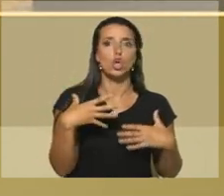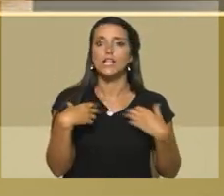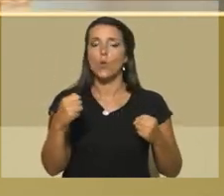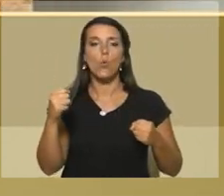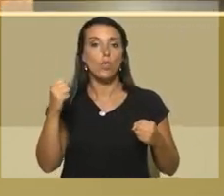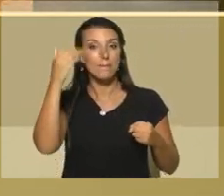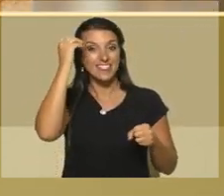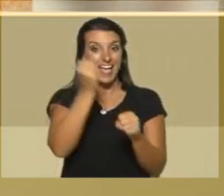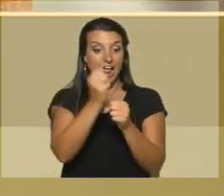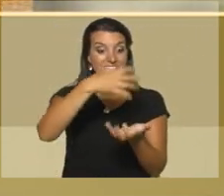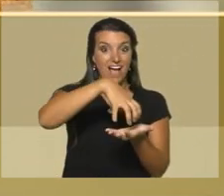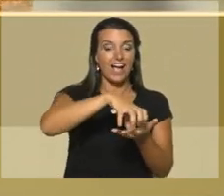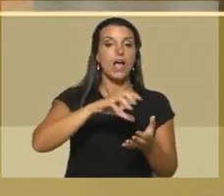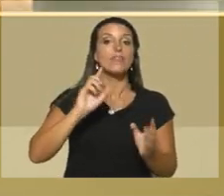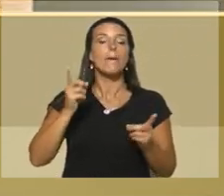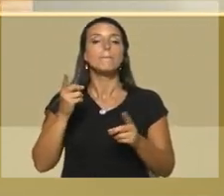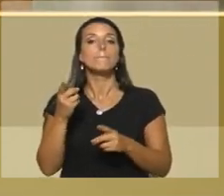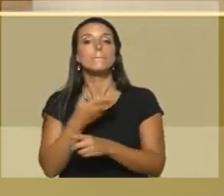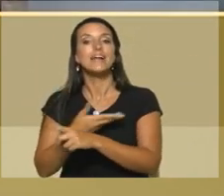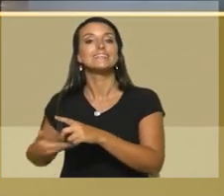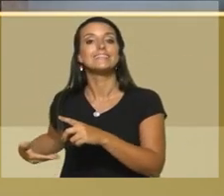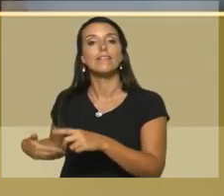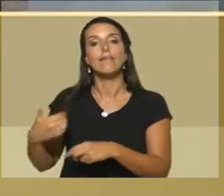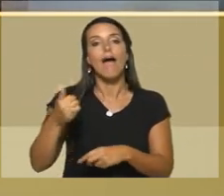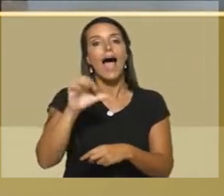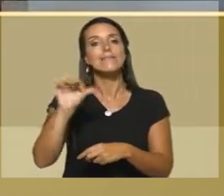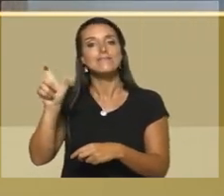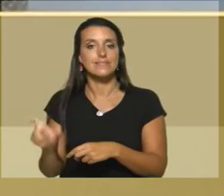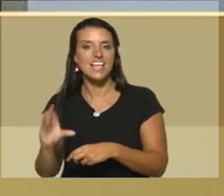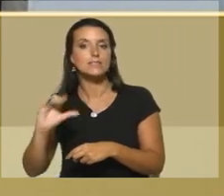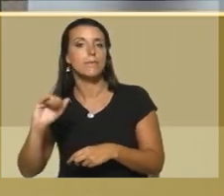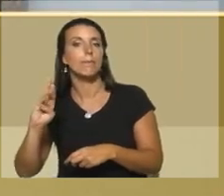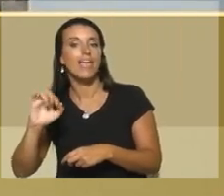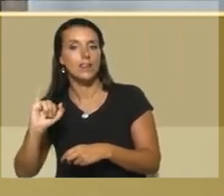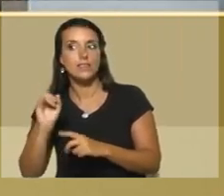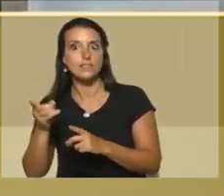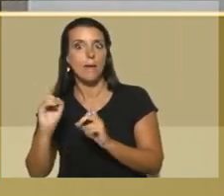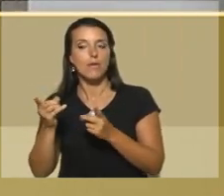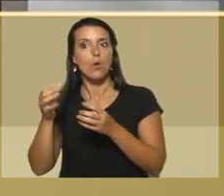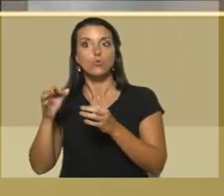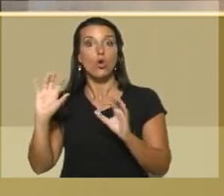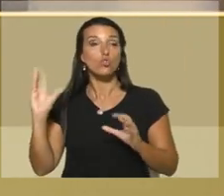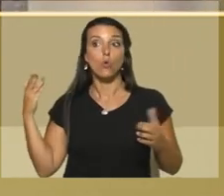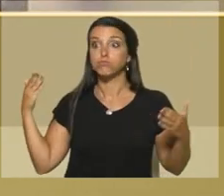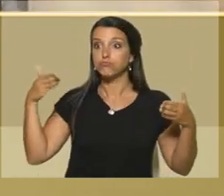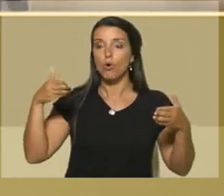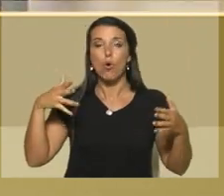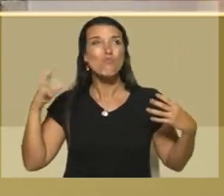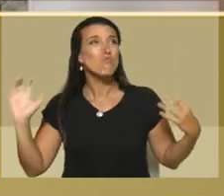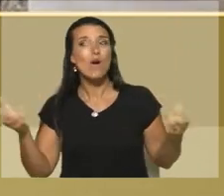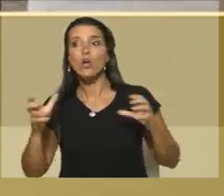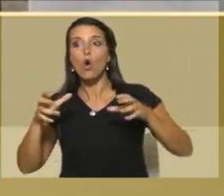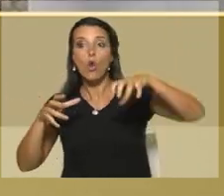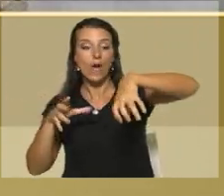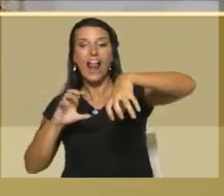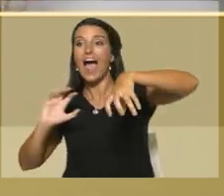al propio presidente de hace el doctor cipriani había una un fuego importante en los alrededores sobre